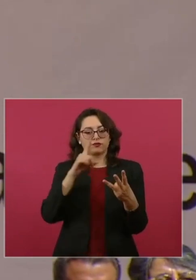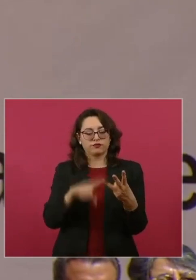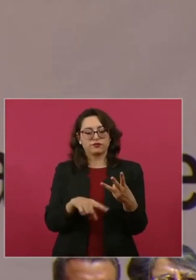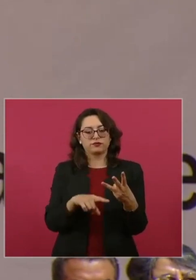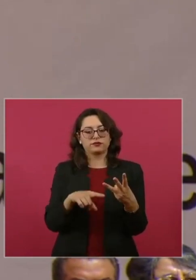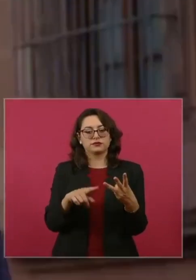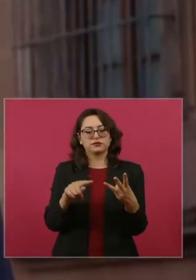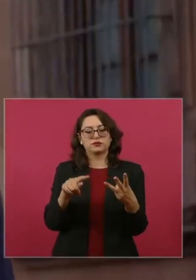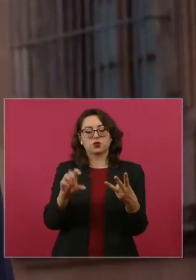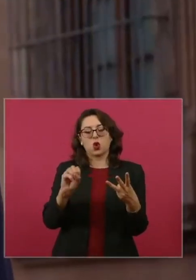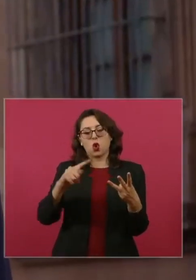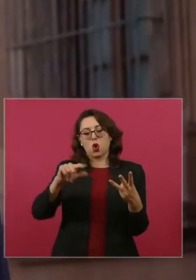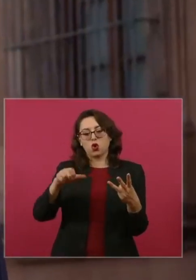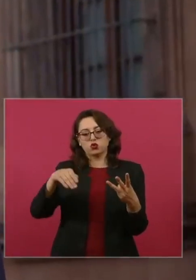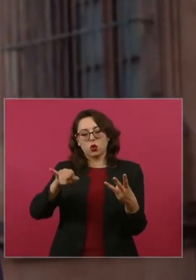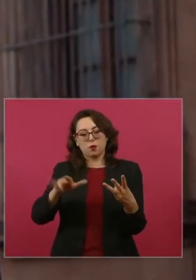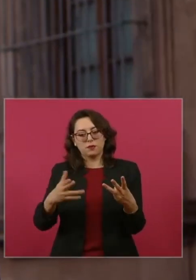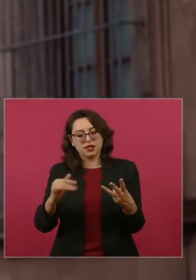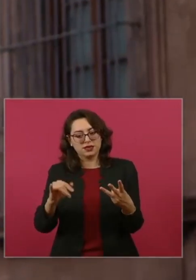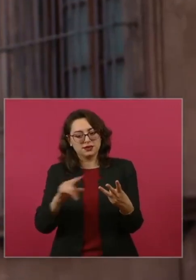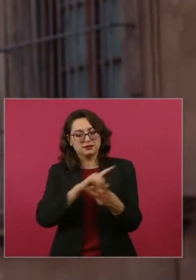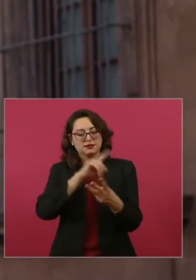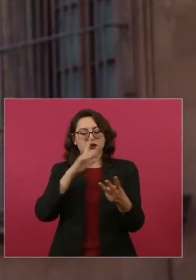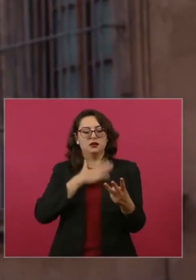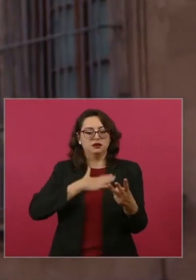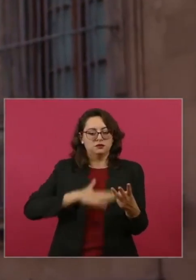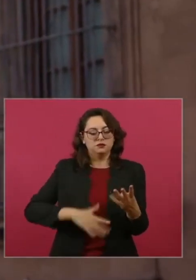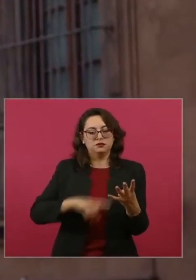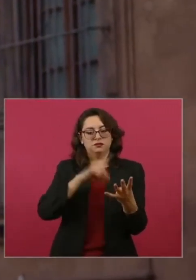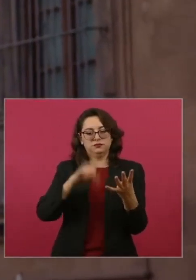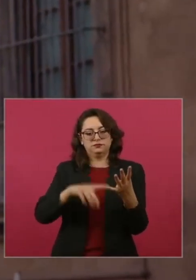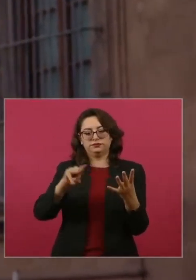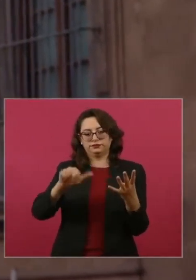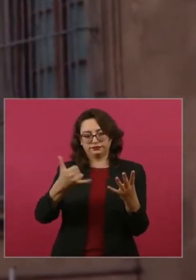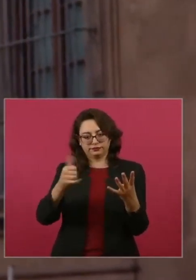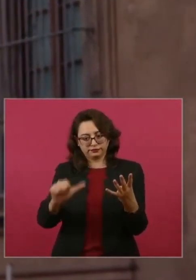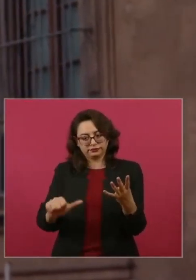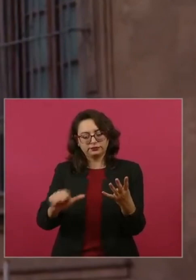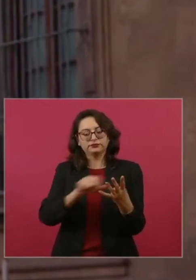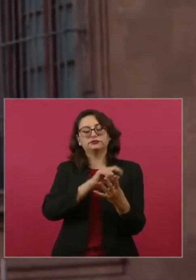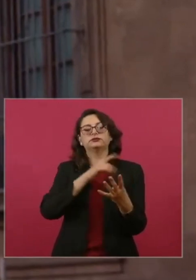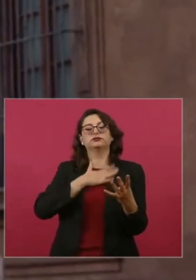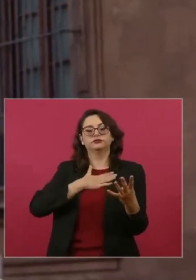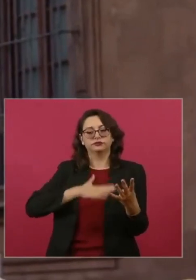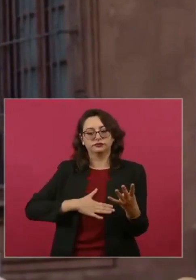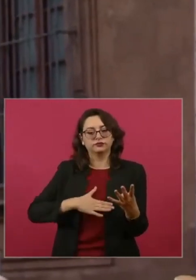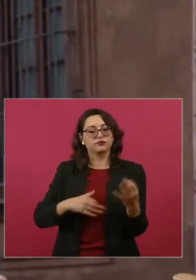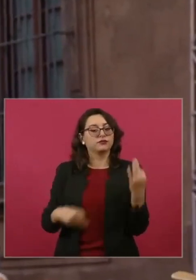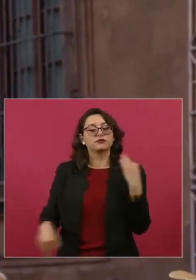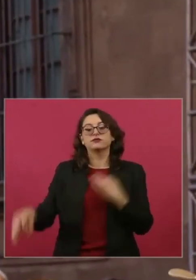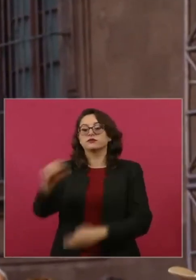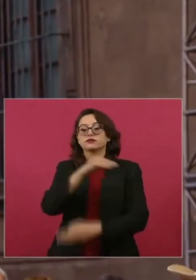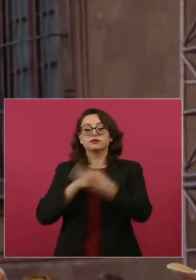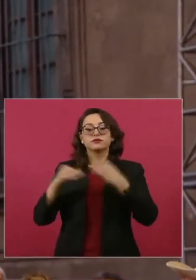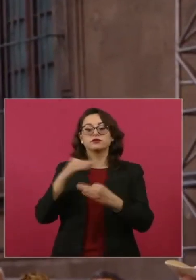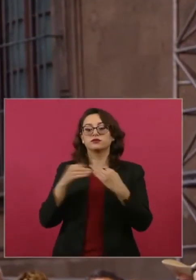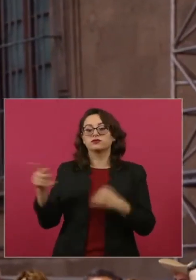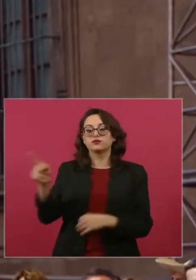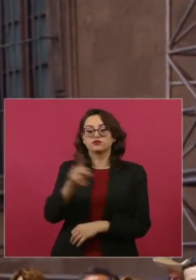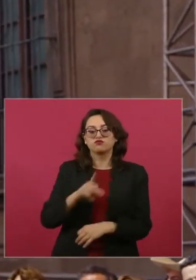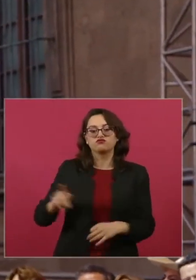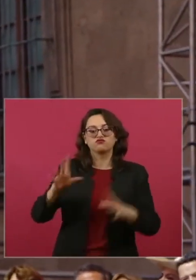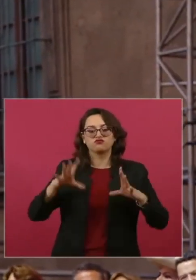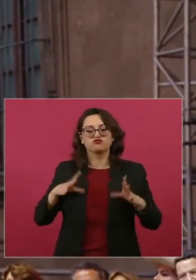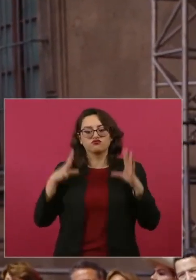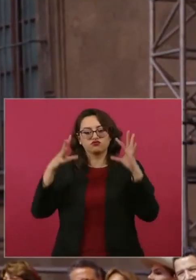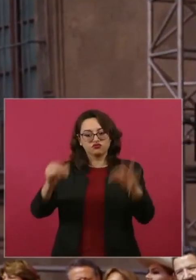al pueblo Tomí, the pueblo Tomí, al pueblo Maya, to the Mayan people, a todos los pueblos these